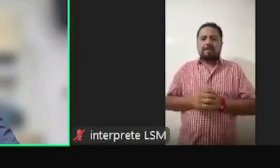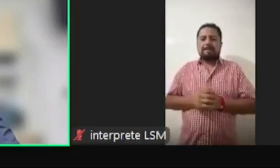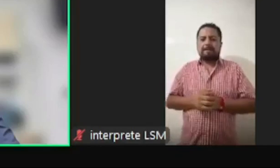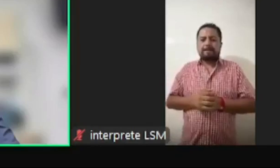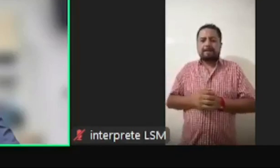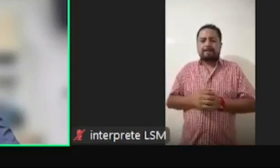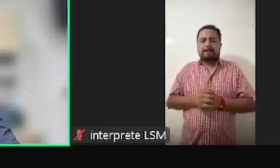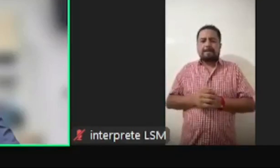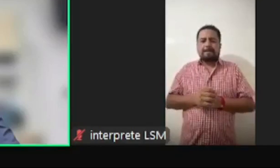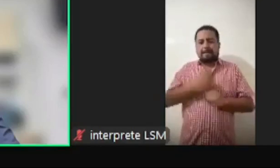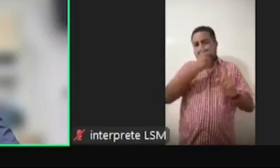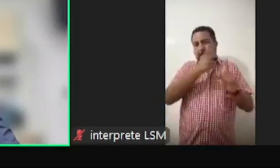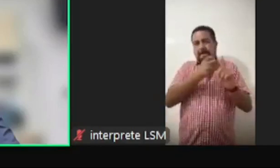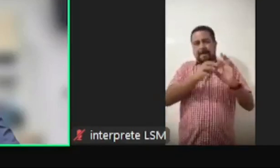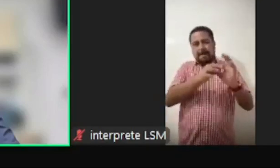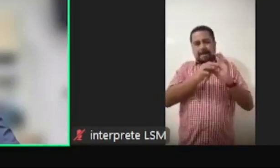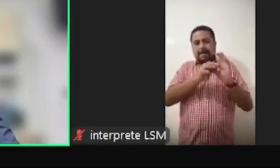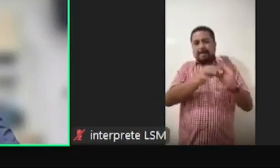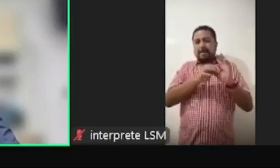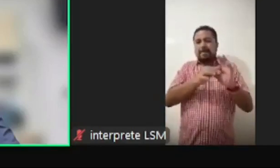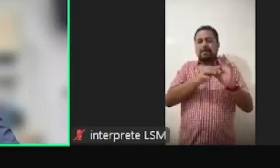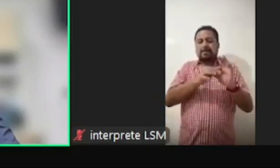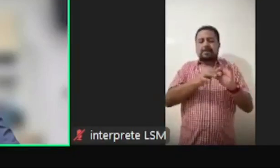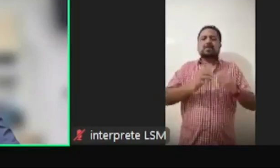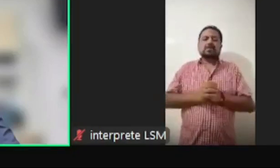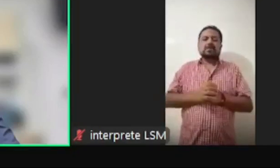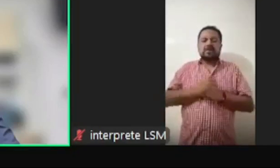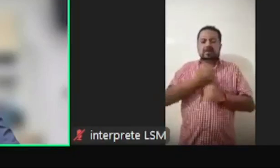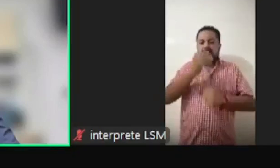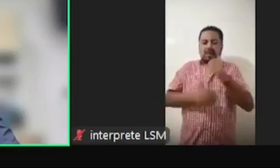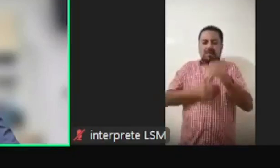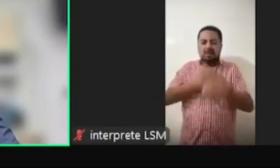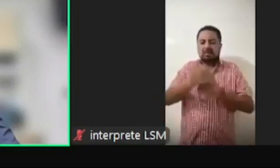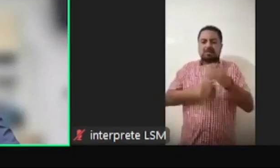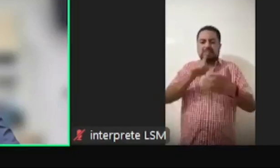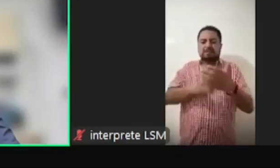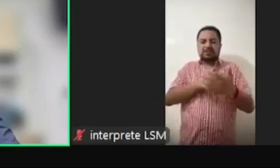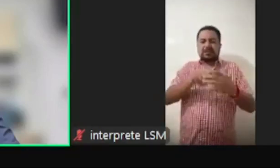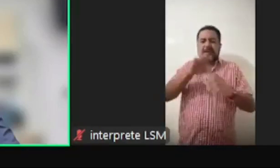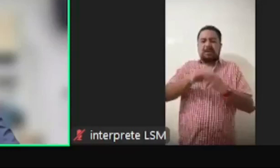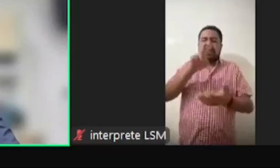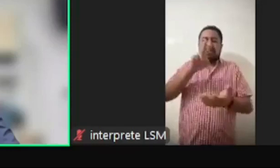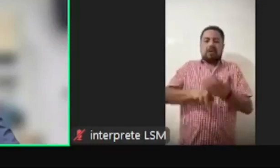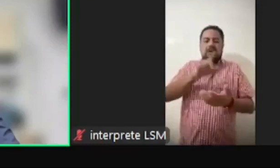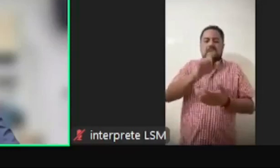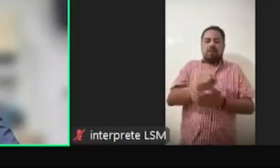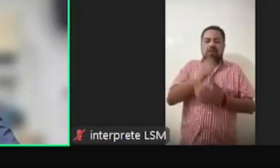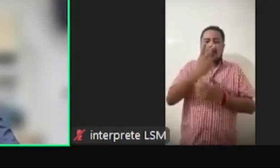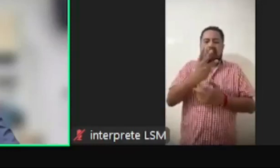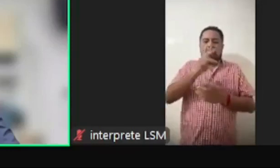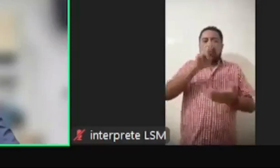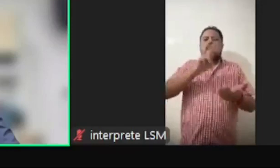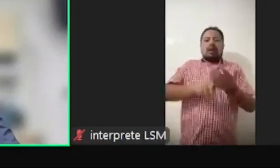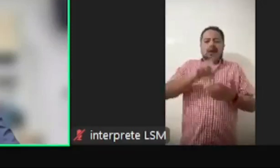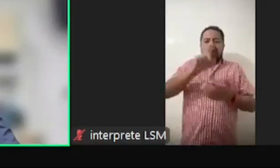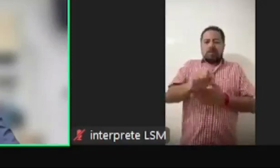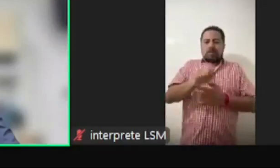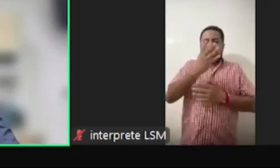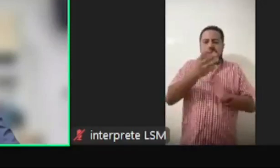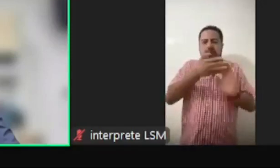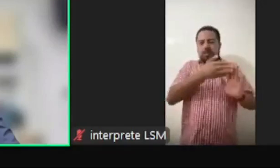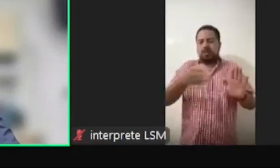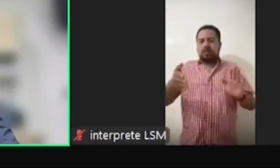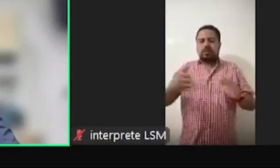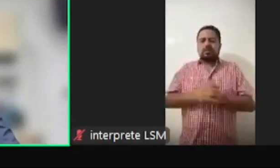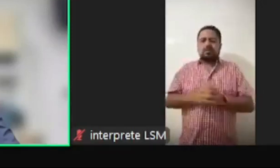esté vinculado en el proceso electoral local 2023-2024 o